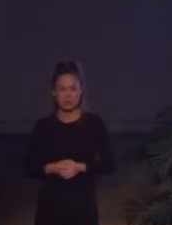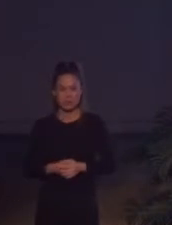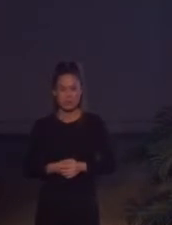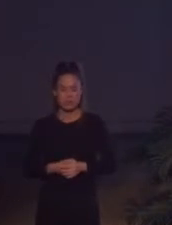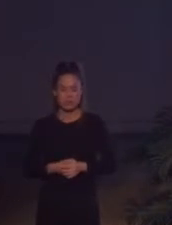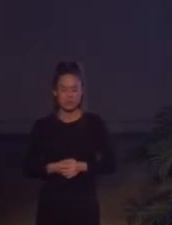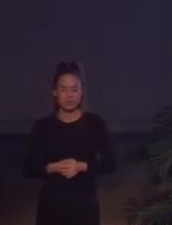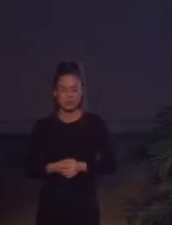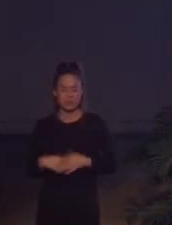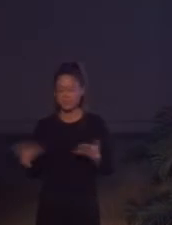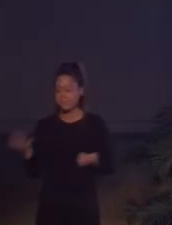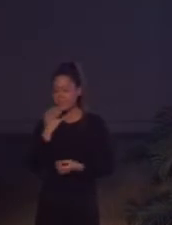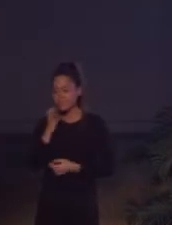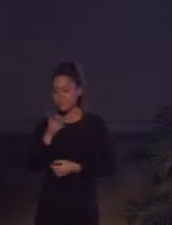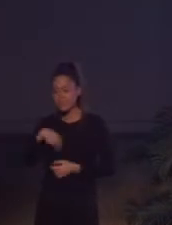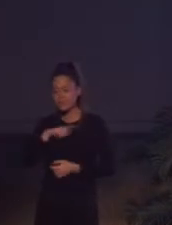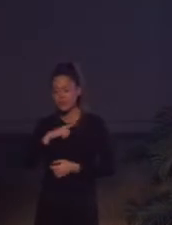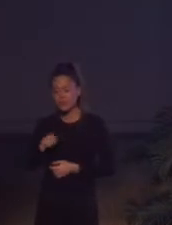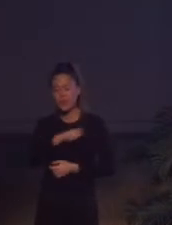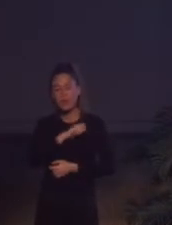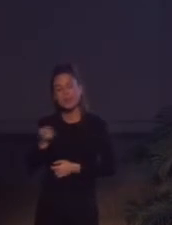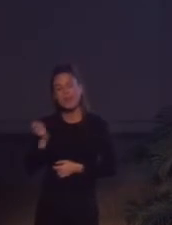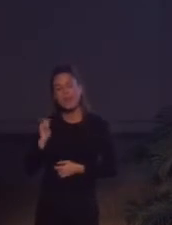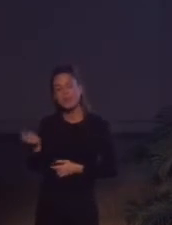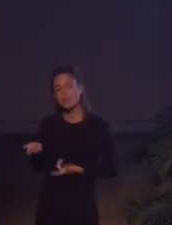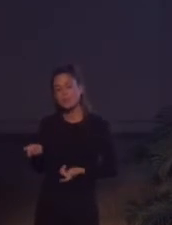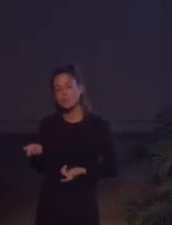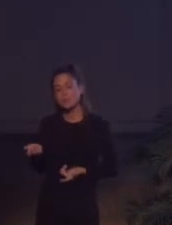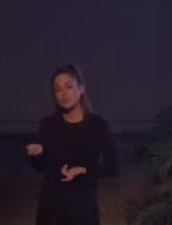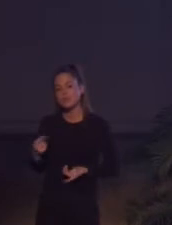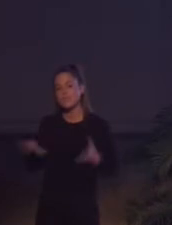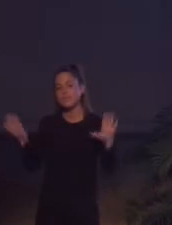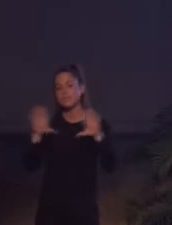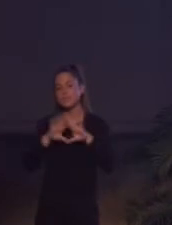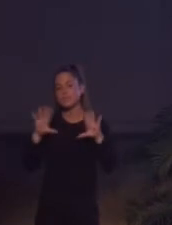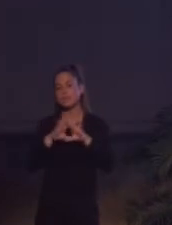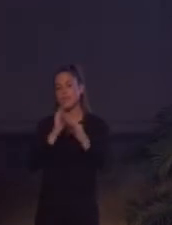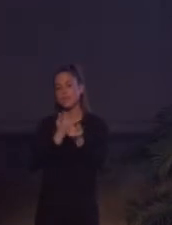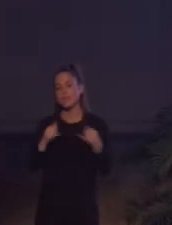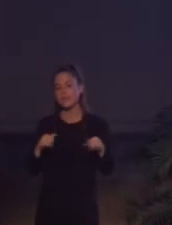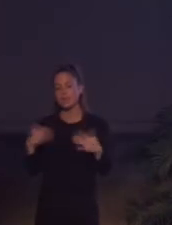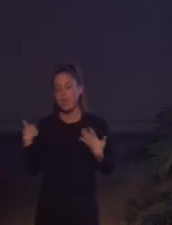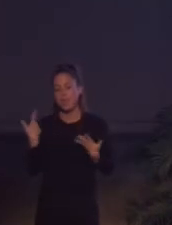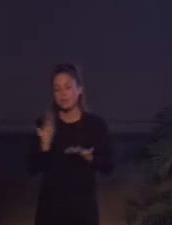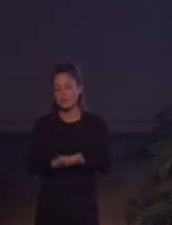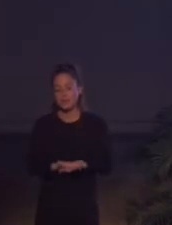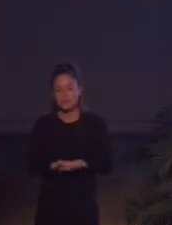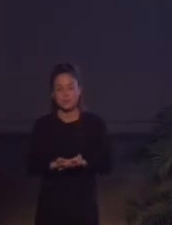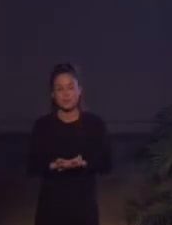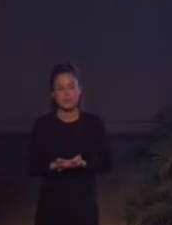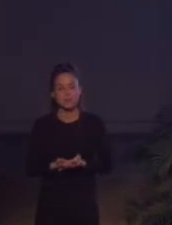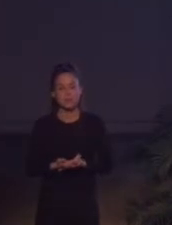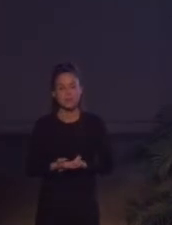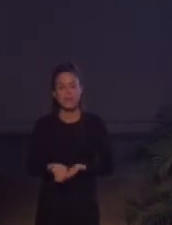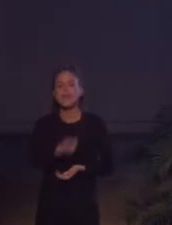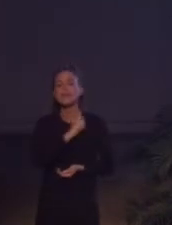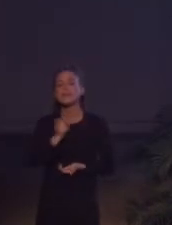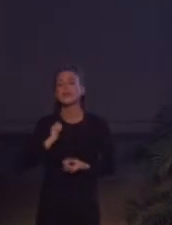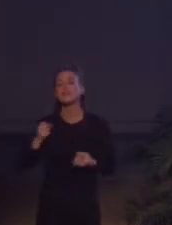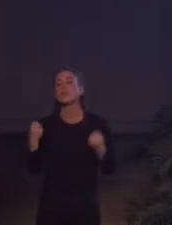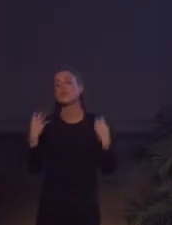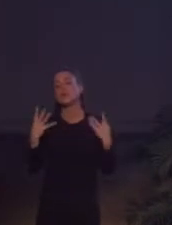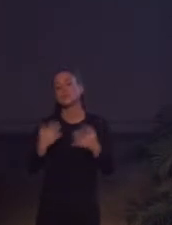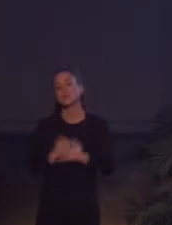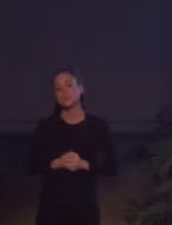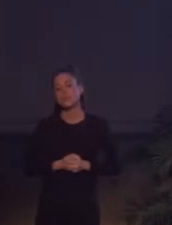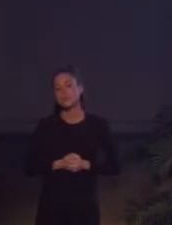Entonces, si son nuestros esclavos, vamos a por un ejemplo. Desde que empezó el Feministalia, la gente que no... ¿Cuántos esclavos ha tenido? O